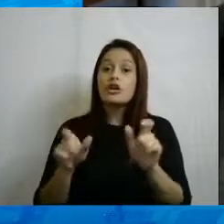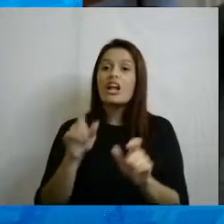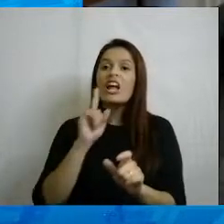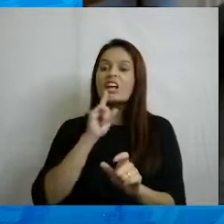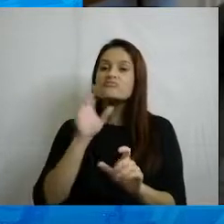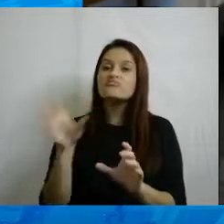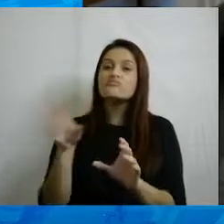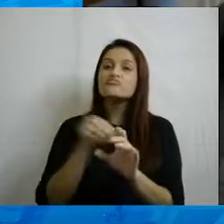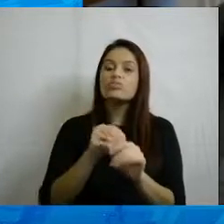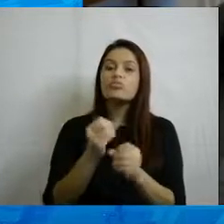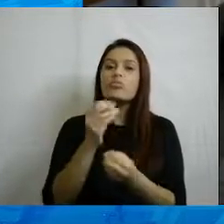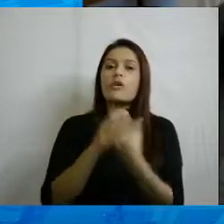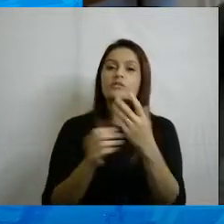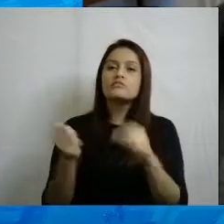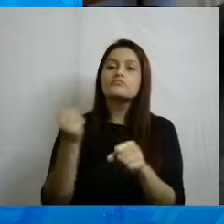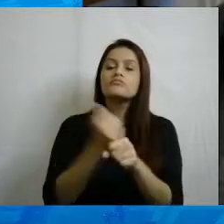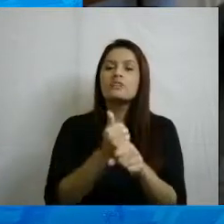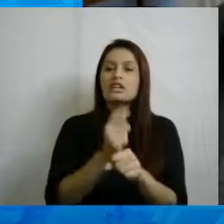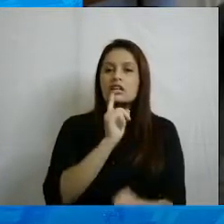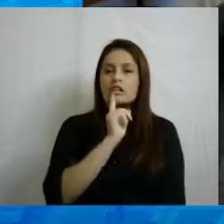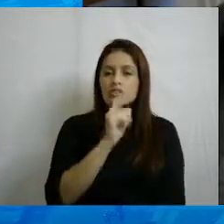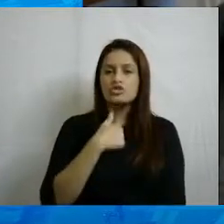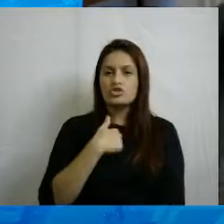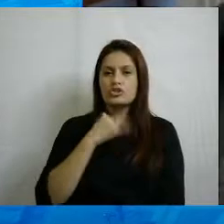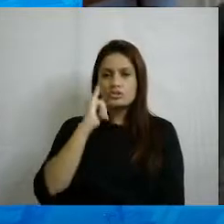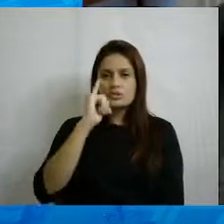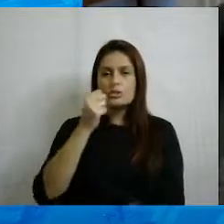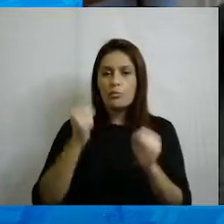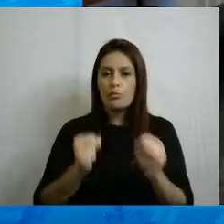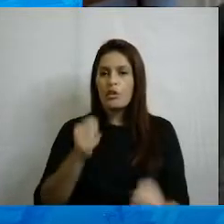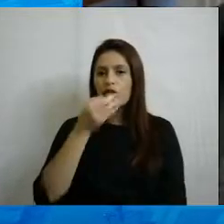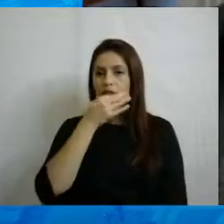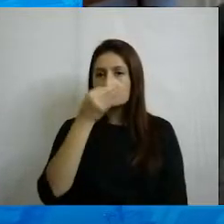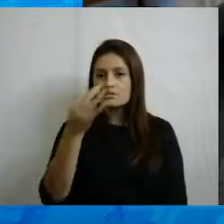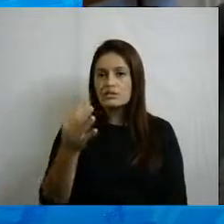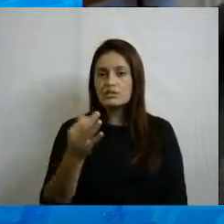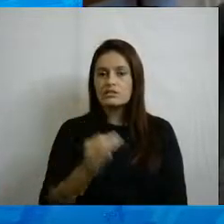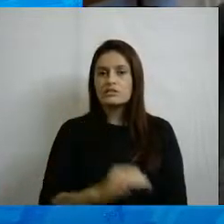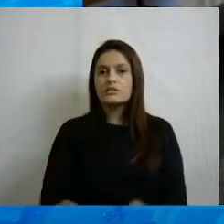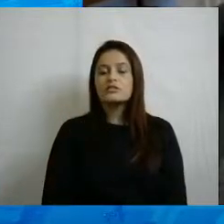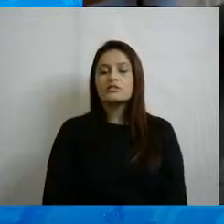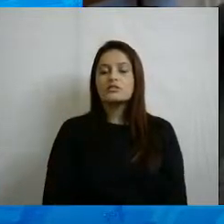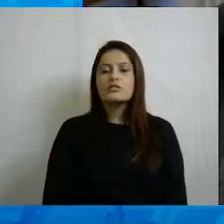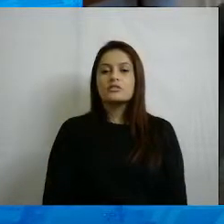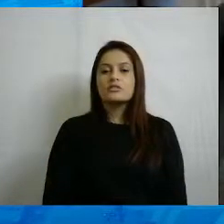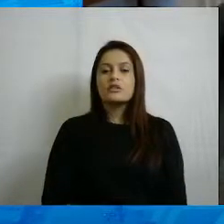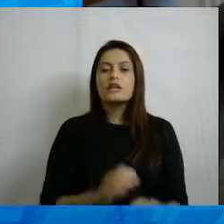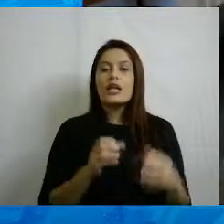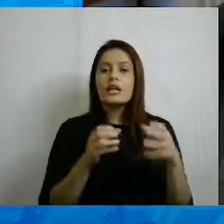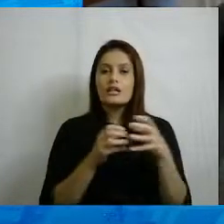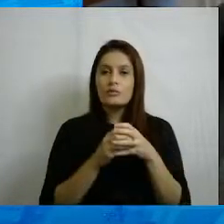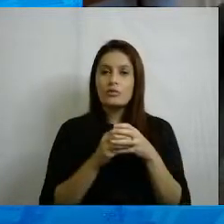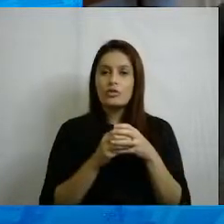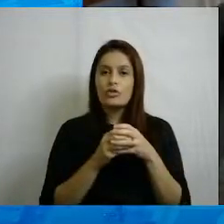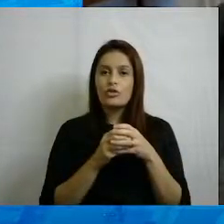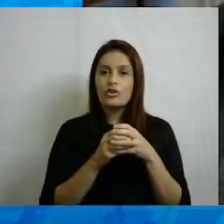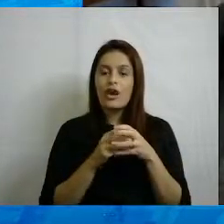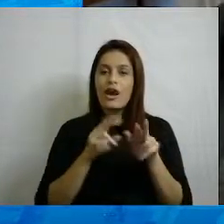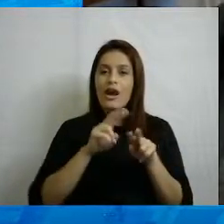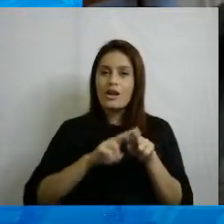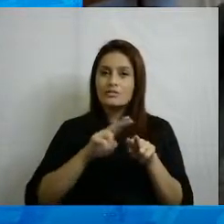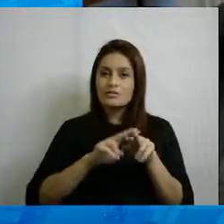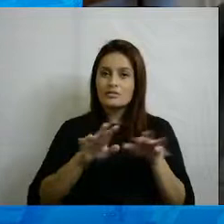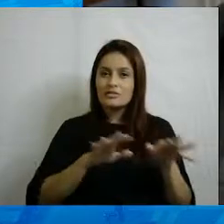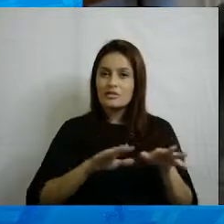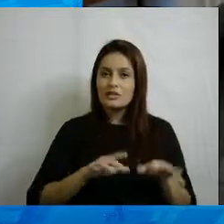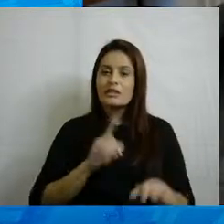incorporadas, yo sí puedo dar fe en ese caso de que el equipo estas gestiones las hace